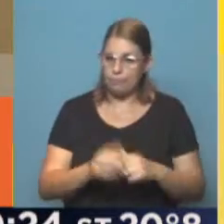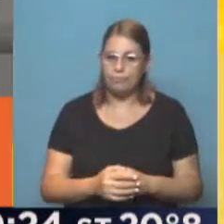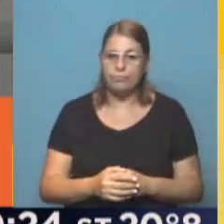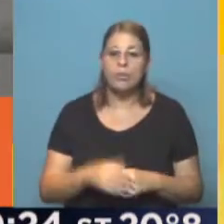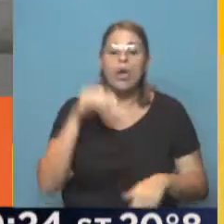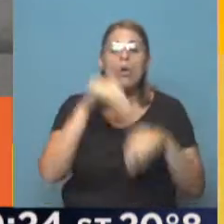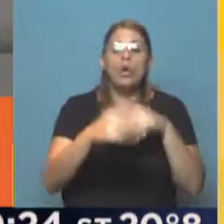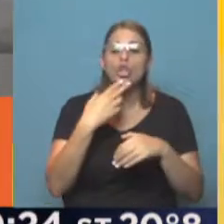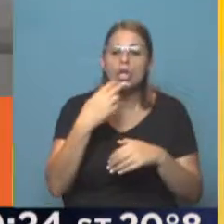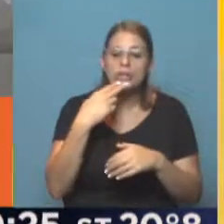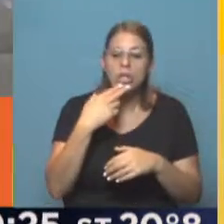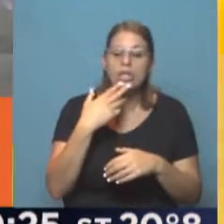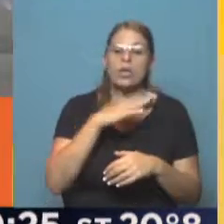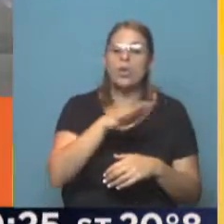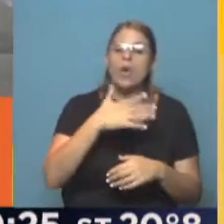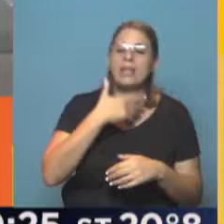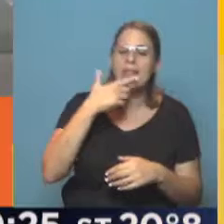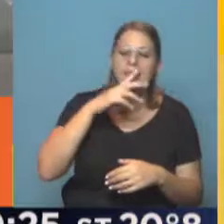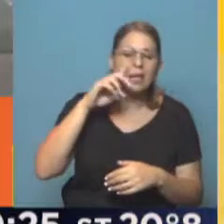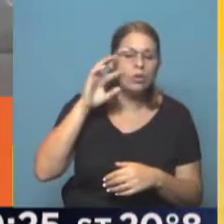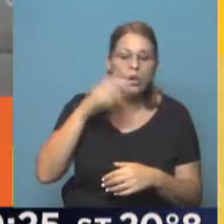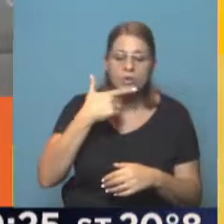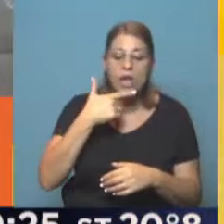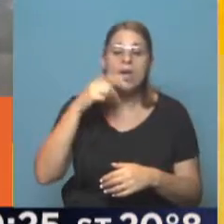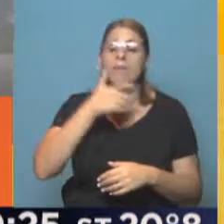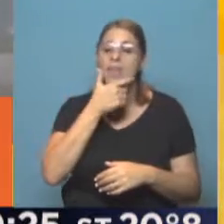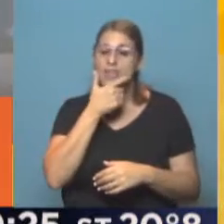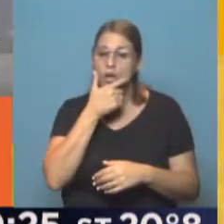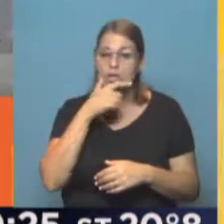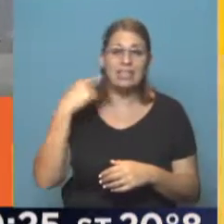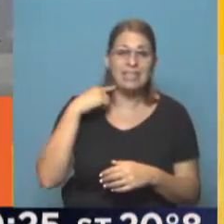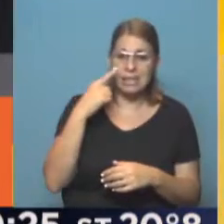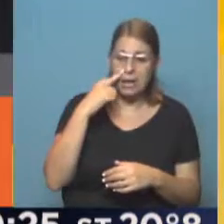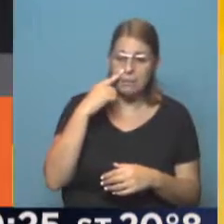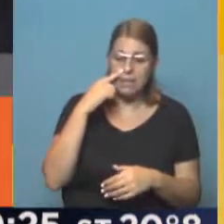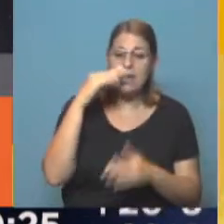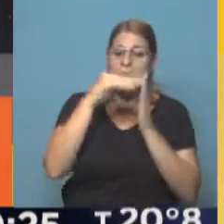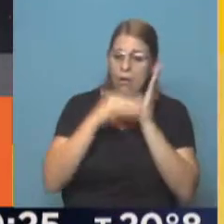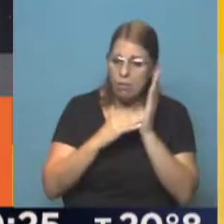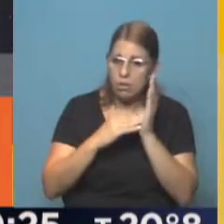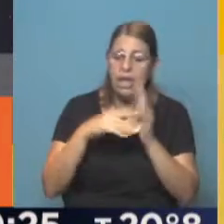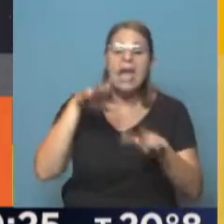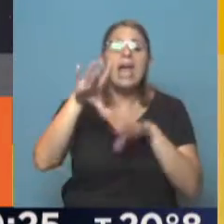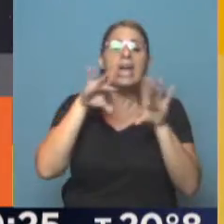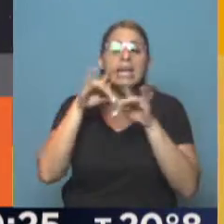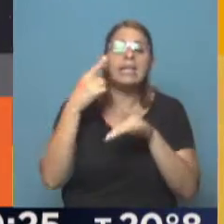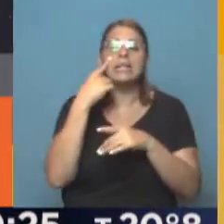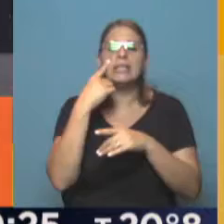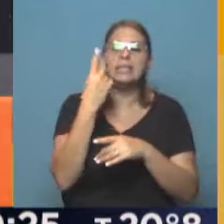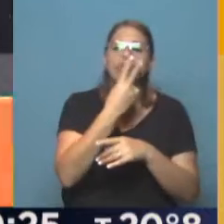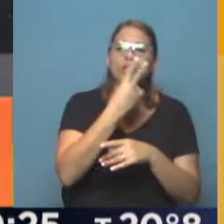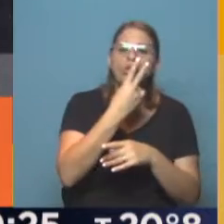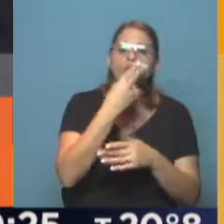Voto electrónico en Santa Rosa, Mendoza. 13.000 empadronados eligen intendente entre dos mujeres